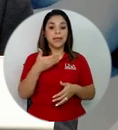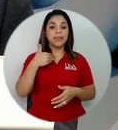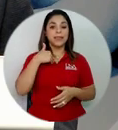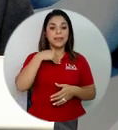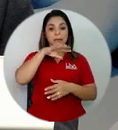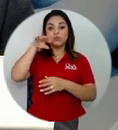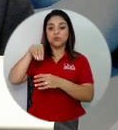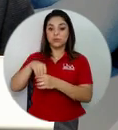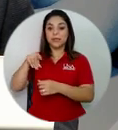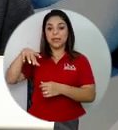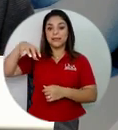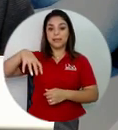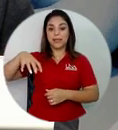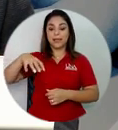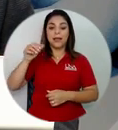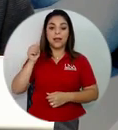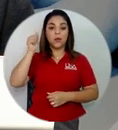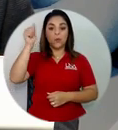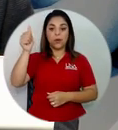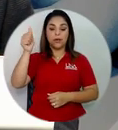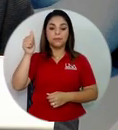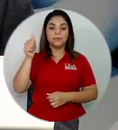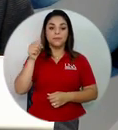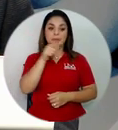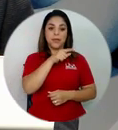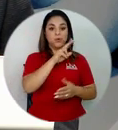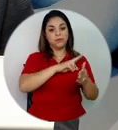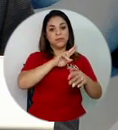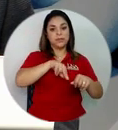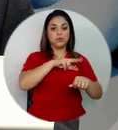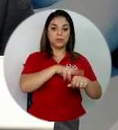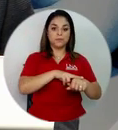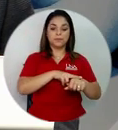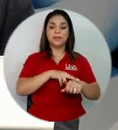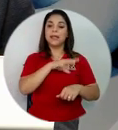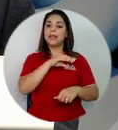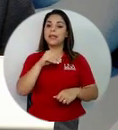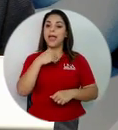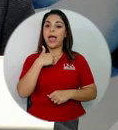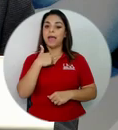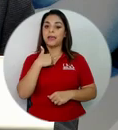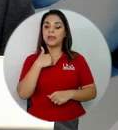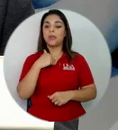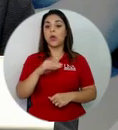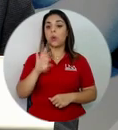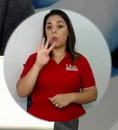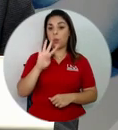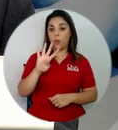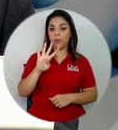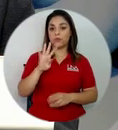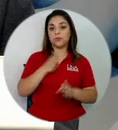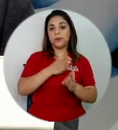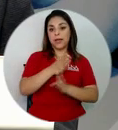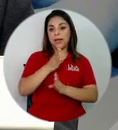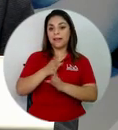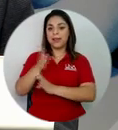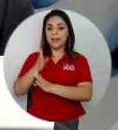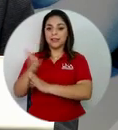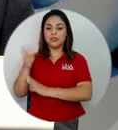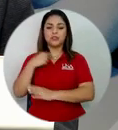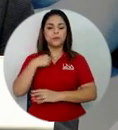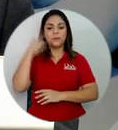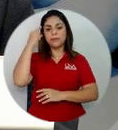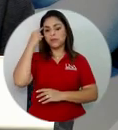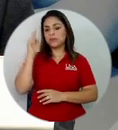que tenemos en total en la Universidad Nacional. y tenemos cuatro carreras